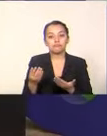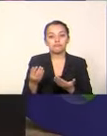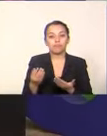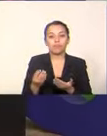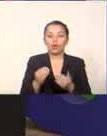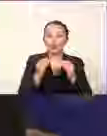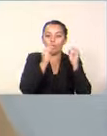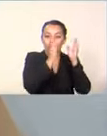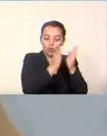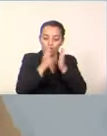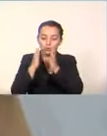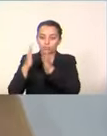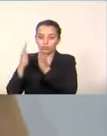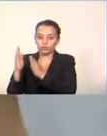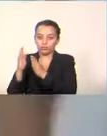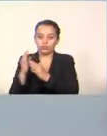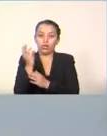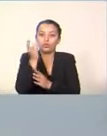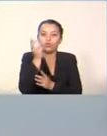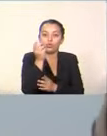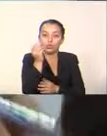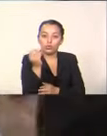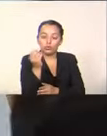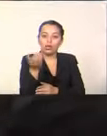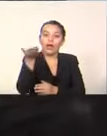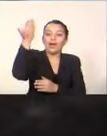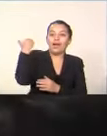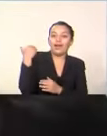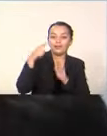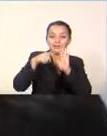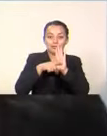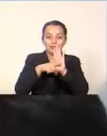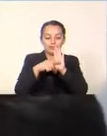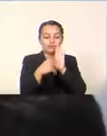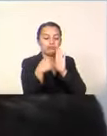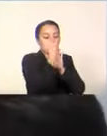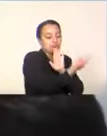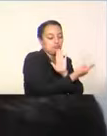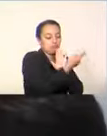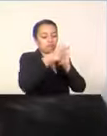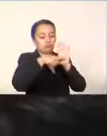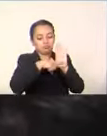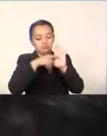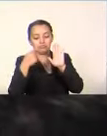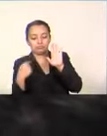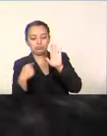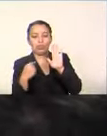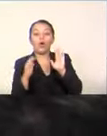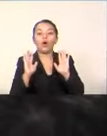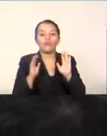bien, dijimos que el minuendo está justo antes del signo menos. Entonces, colocamos primero las unidades, el